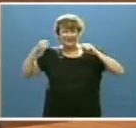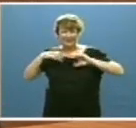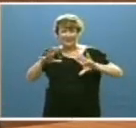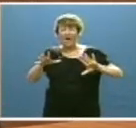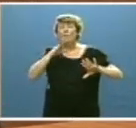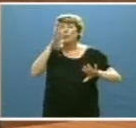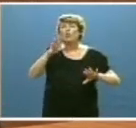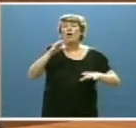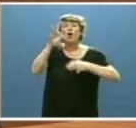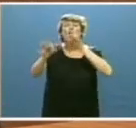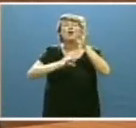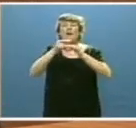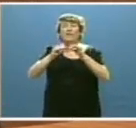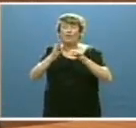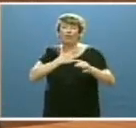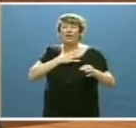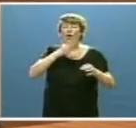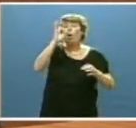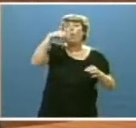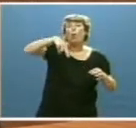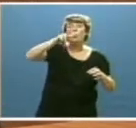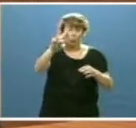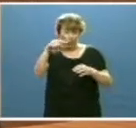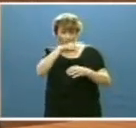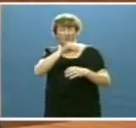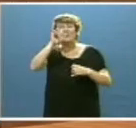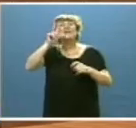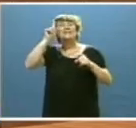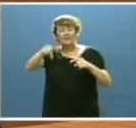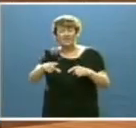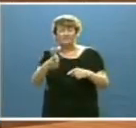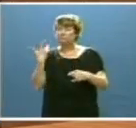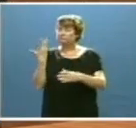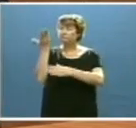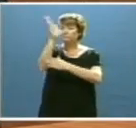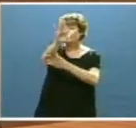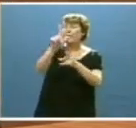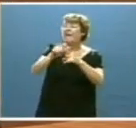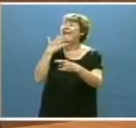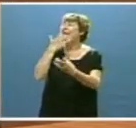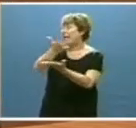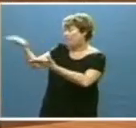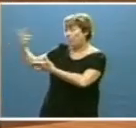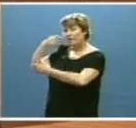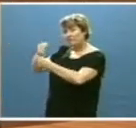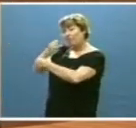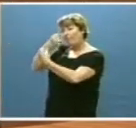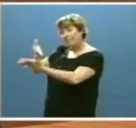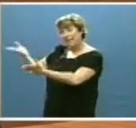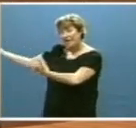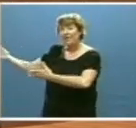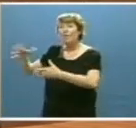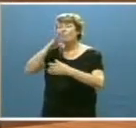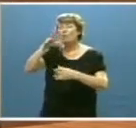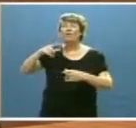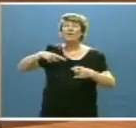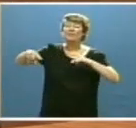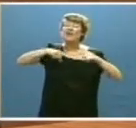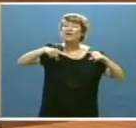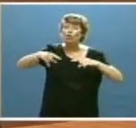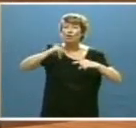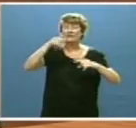organización de las naciones unidas y puesto como ejemplo de eficacia por la asociación estatal de directores y